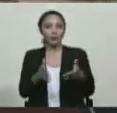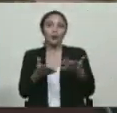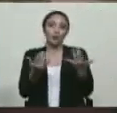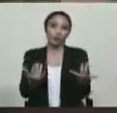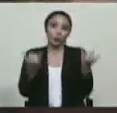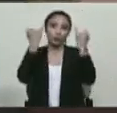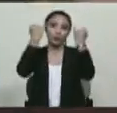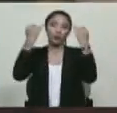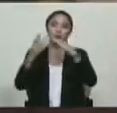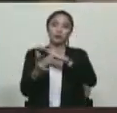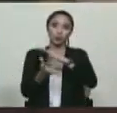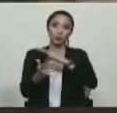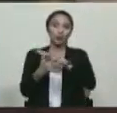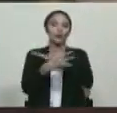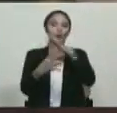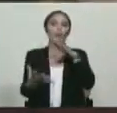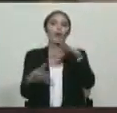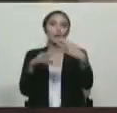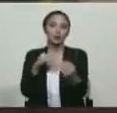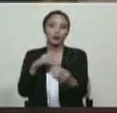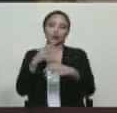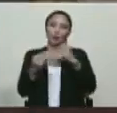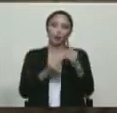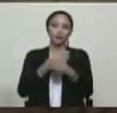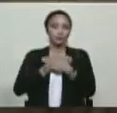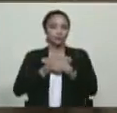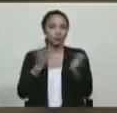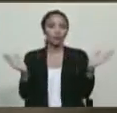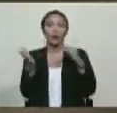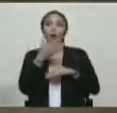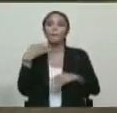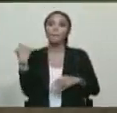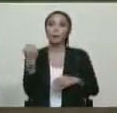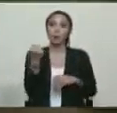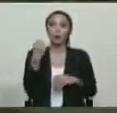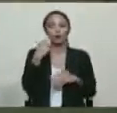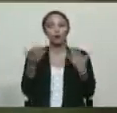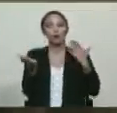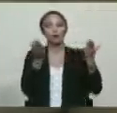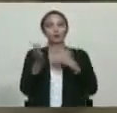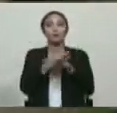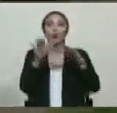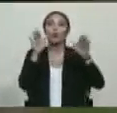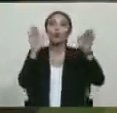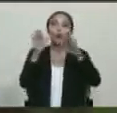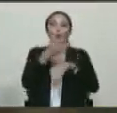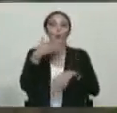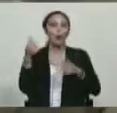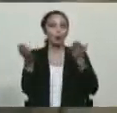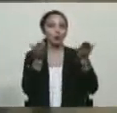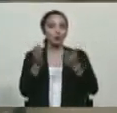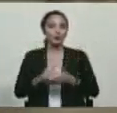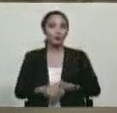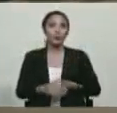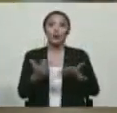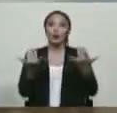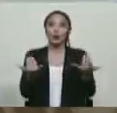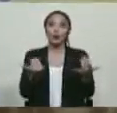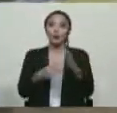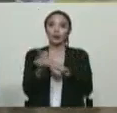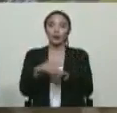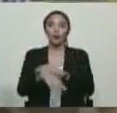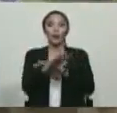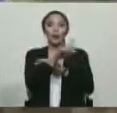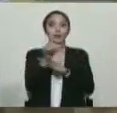esa tecnología que ellos nos van a ofrecer para mejorar los servicios de turismo. Pero además, en este mismo momento, hay